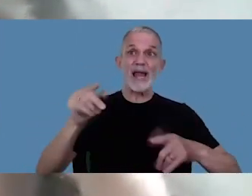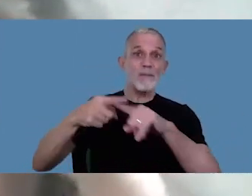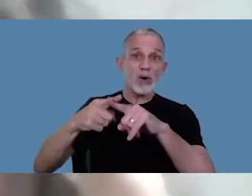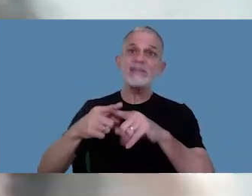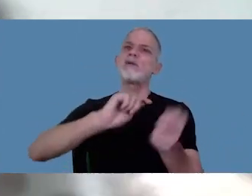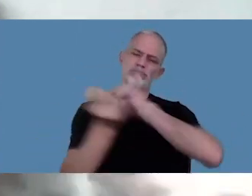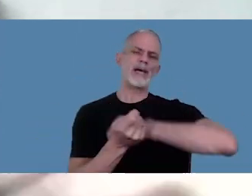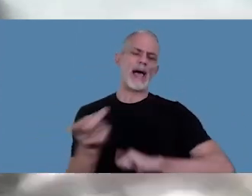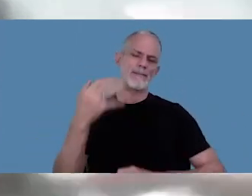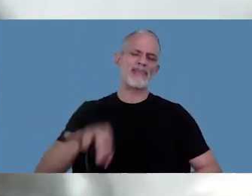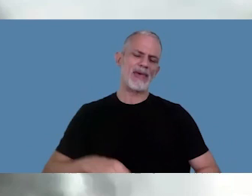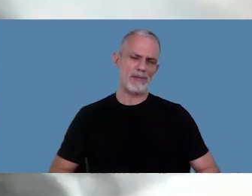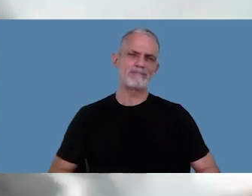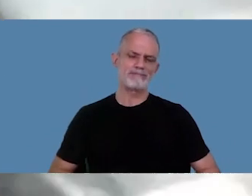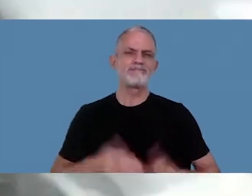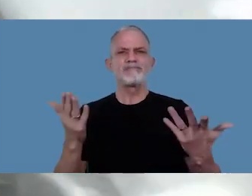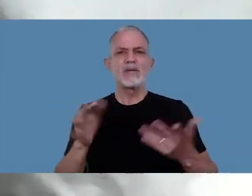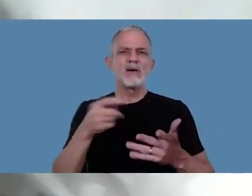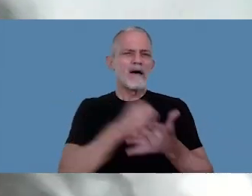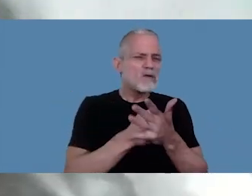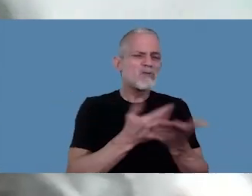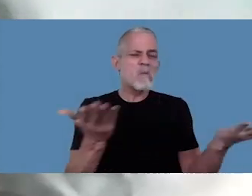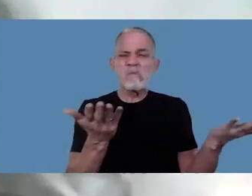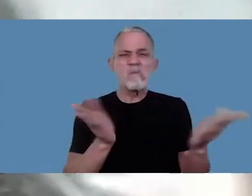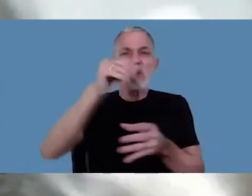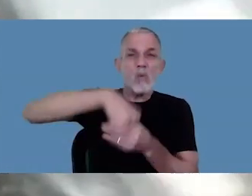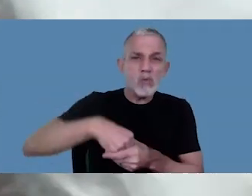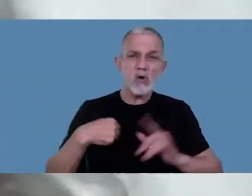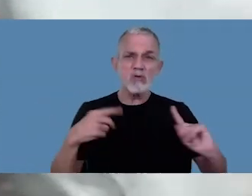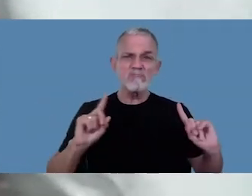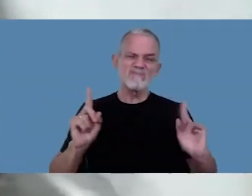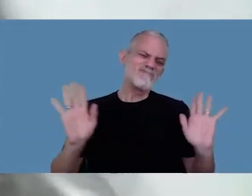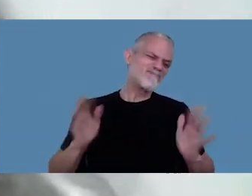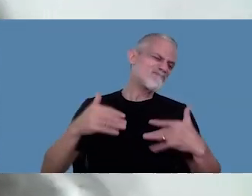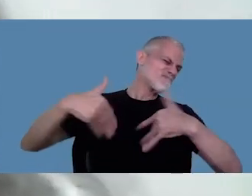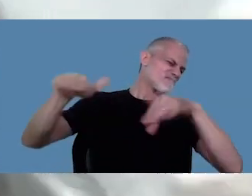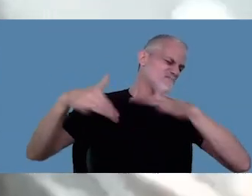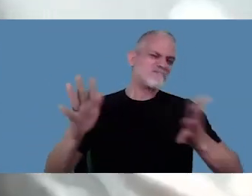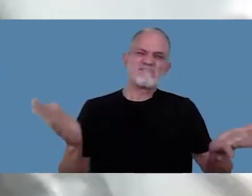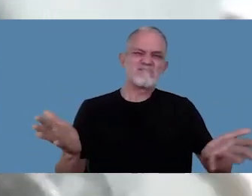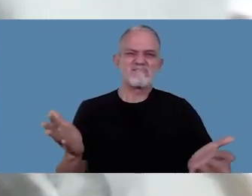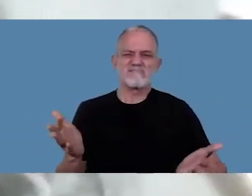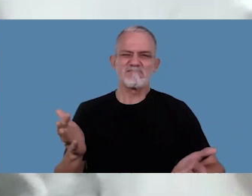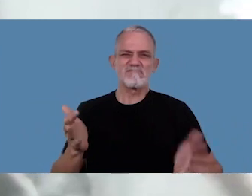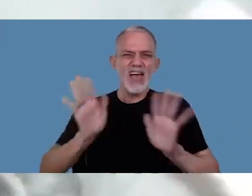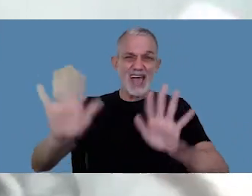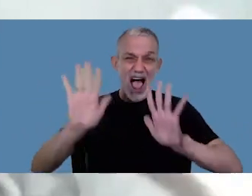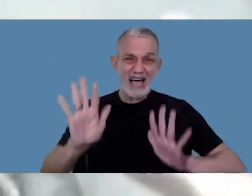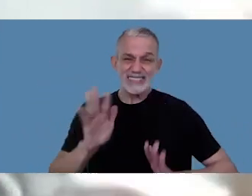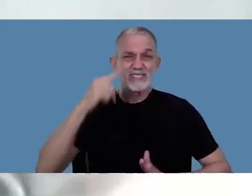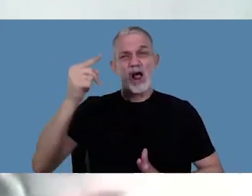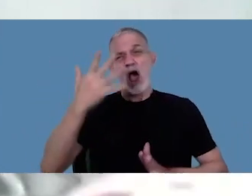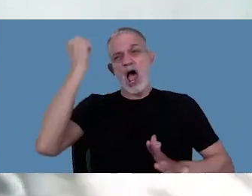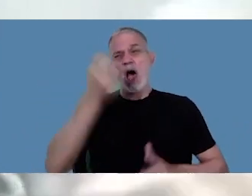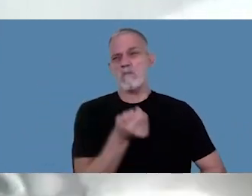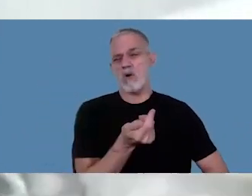cambia. No, si no nos involucramos, si no metemos manos en el asunto, vamos a lograr bien poco.